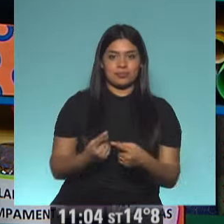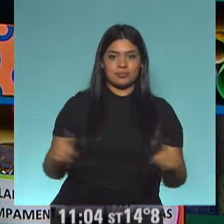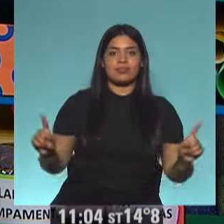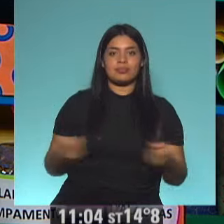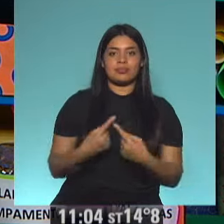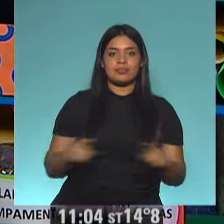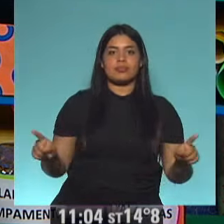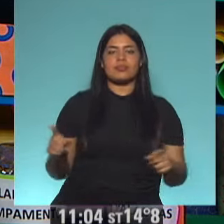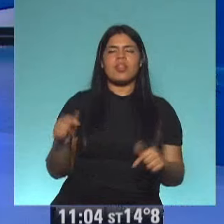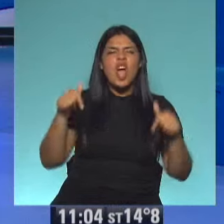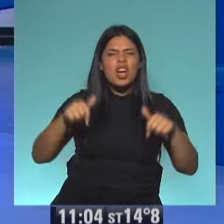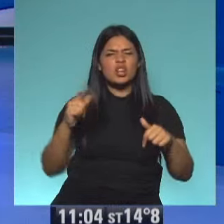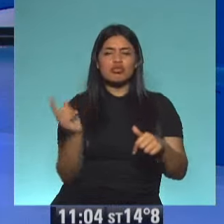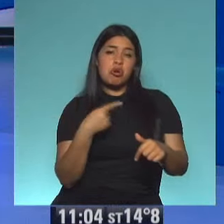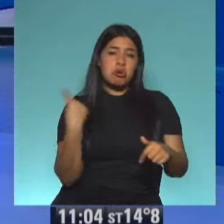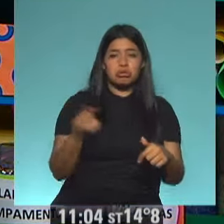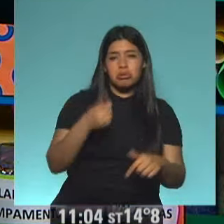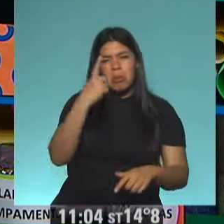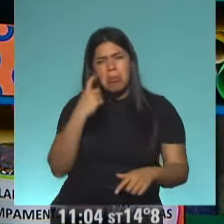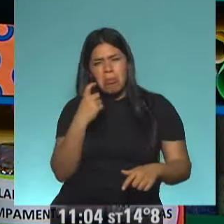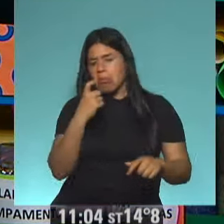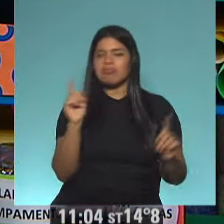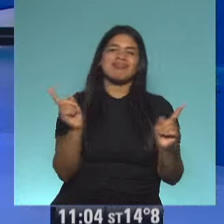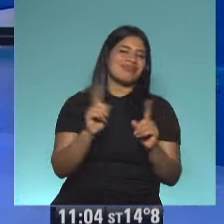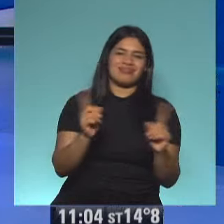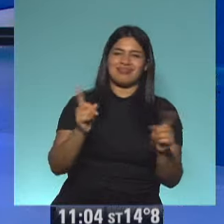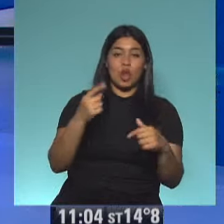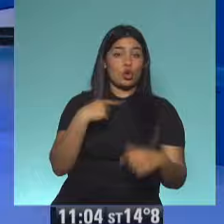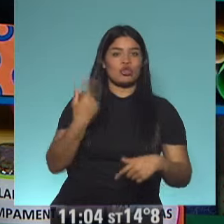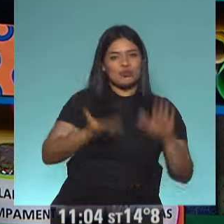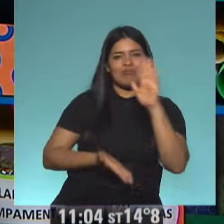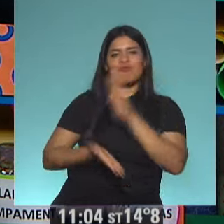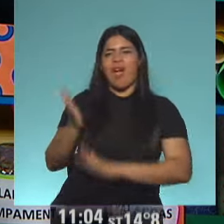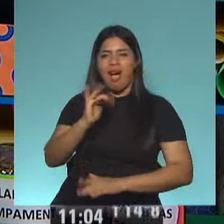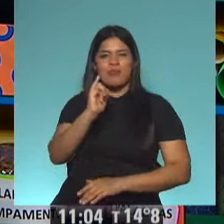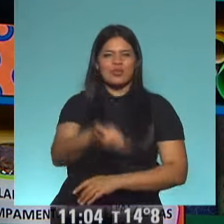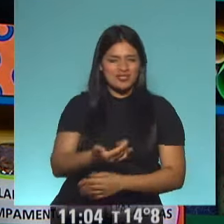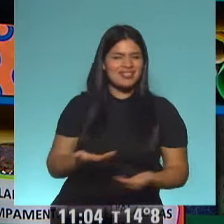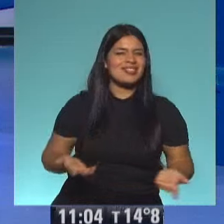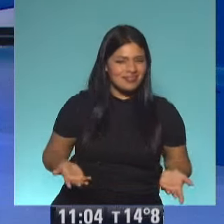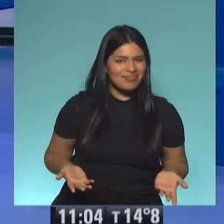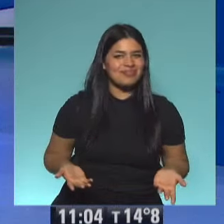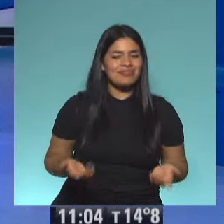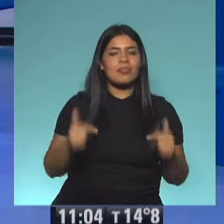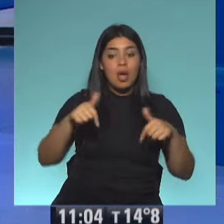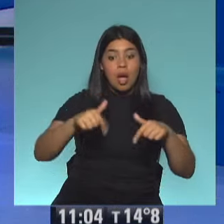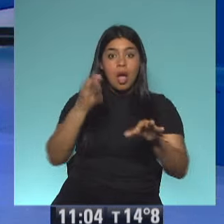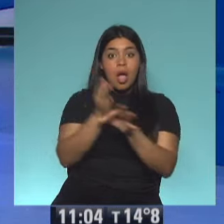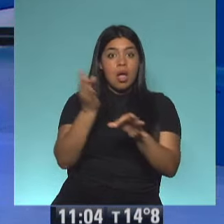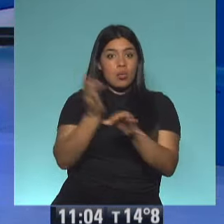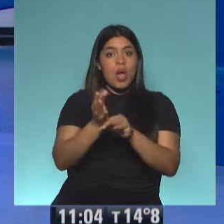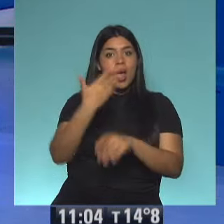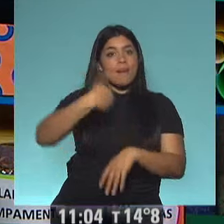No hay tristeza si esta murga se retira. En la escuela pronto